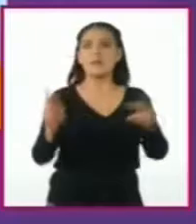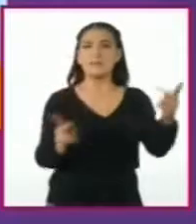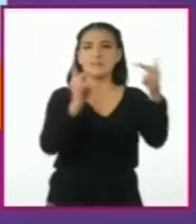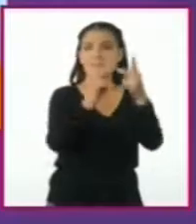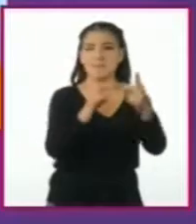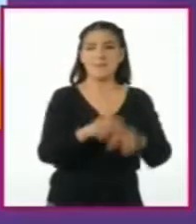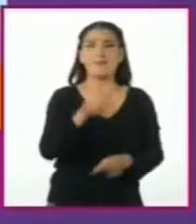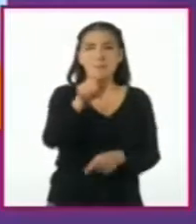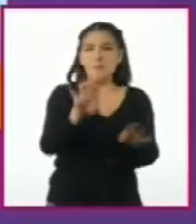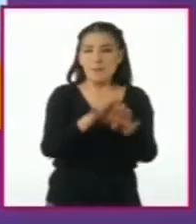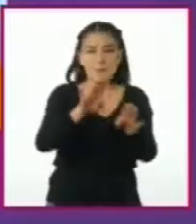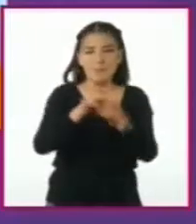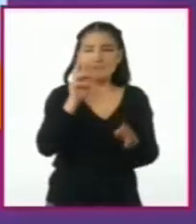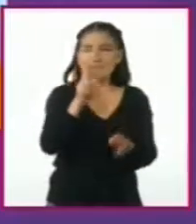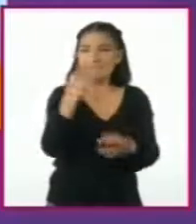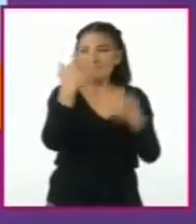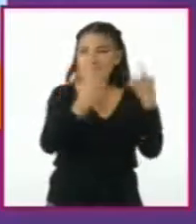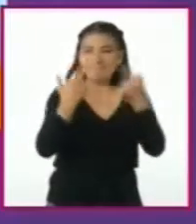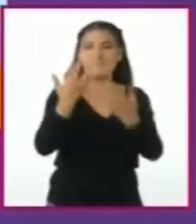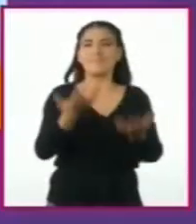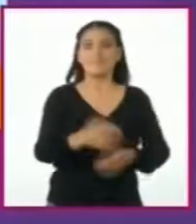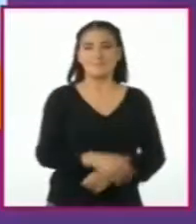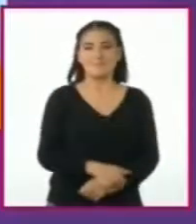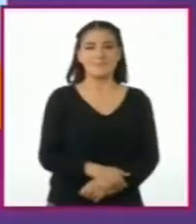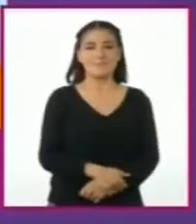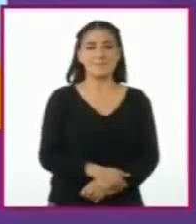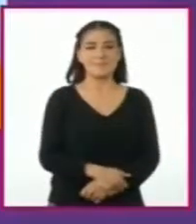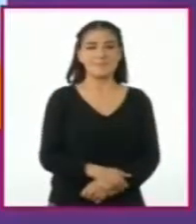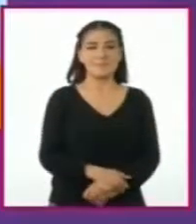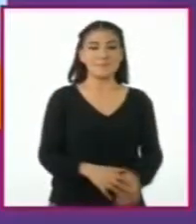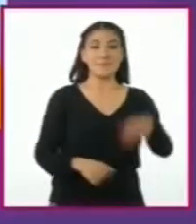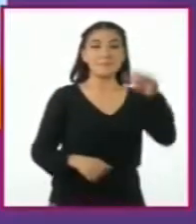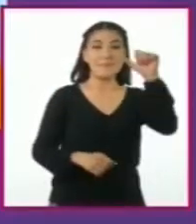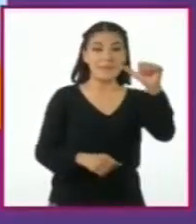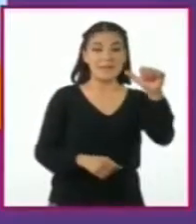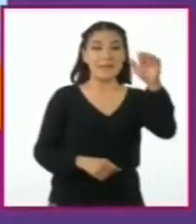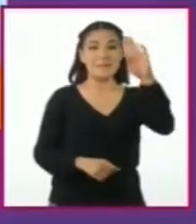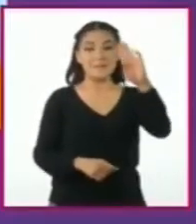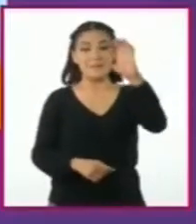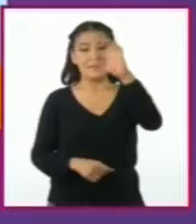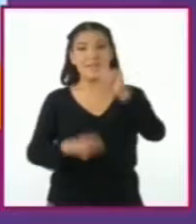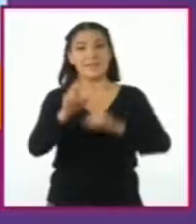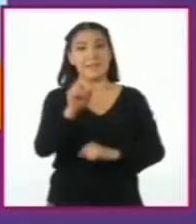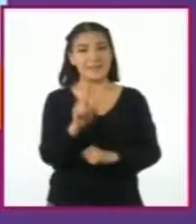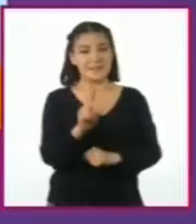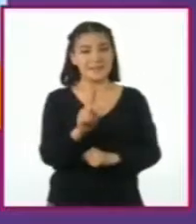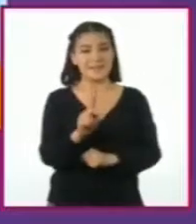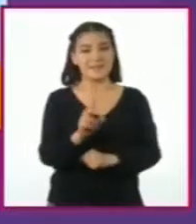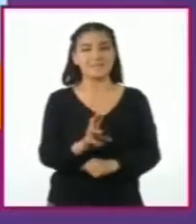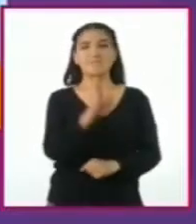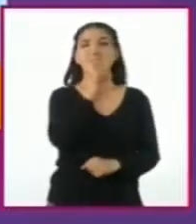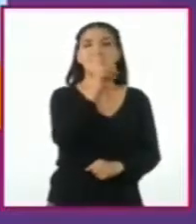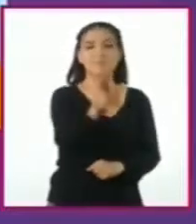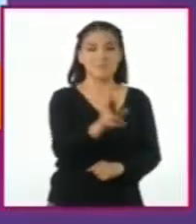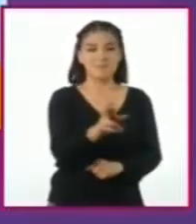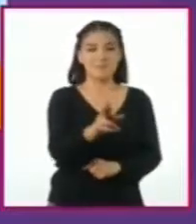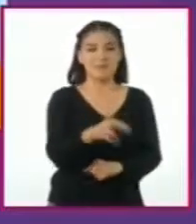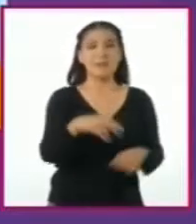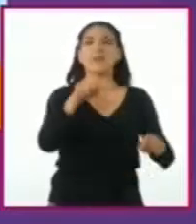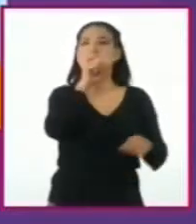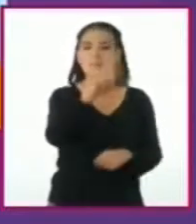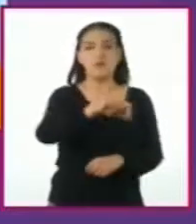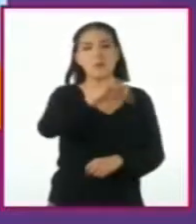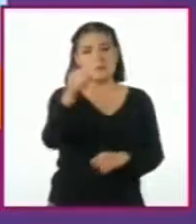resolverían? Al ampliar el cuadrilátero A, B, C, D, el resultado será otro